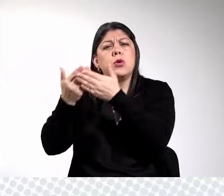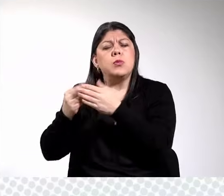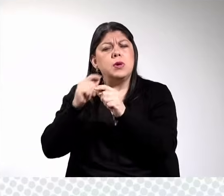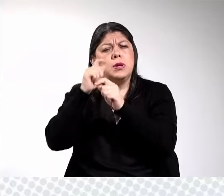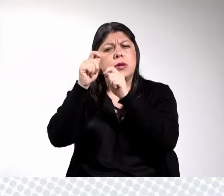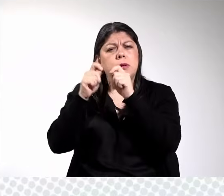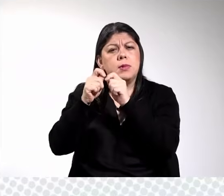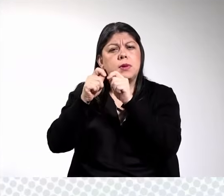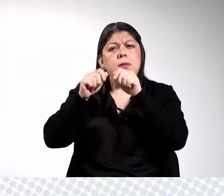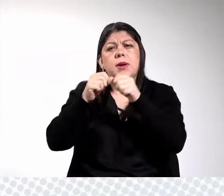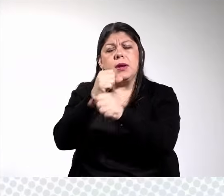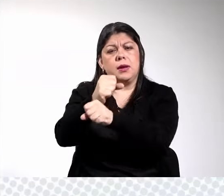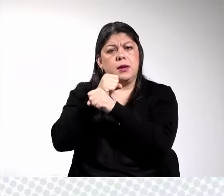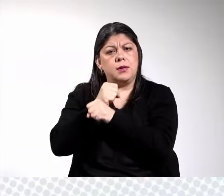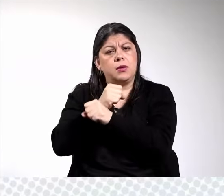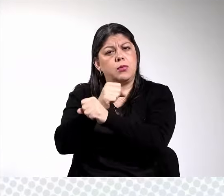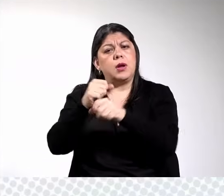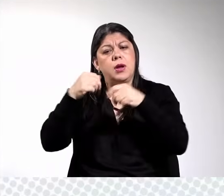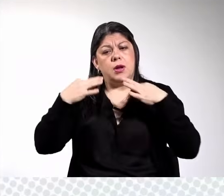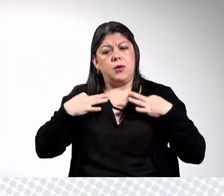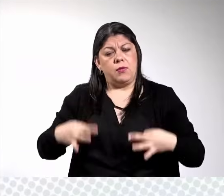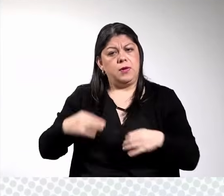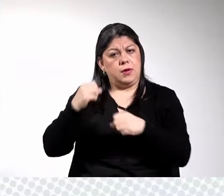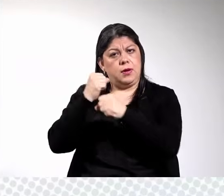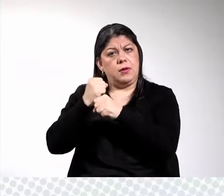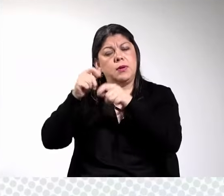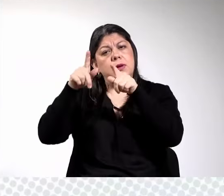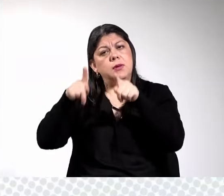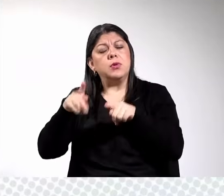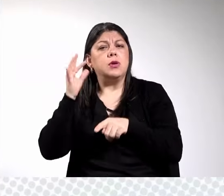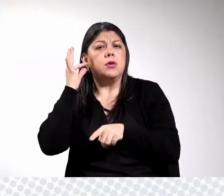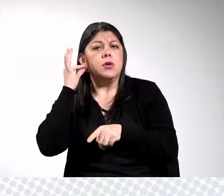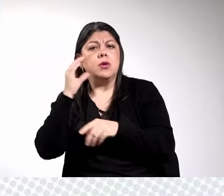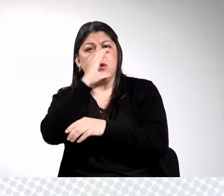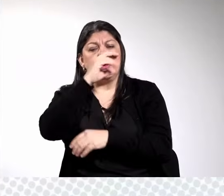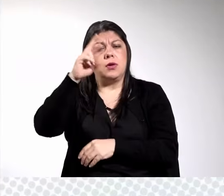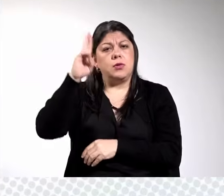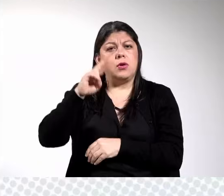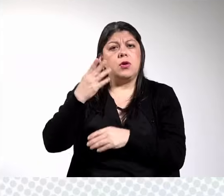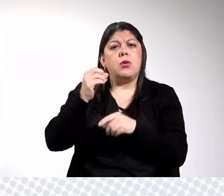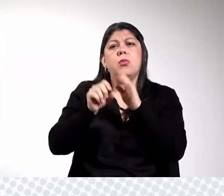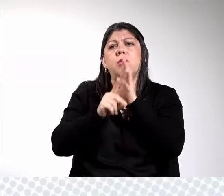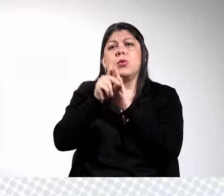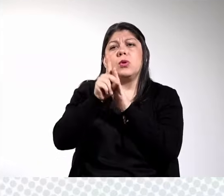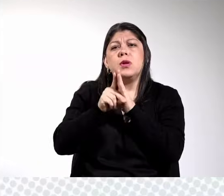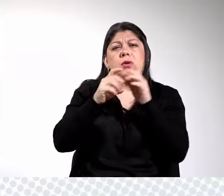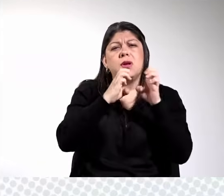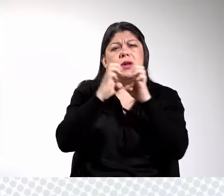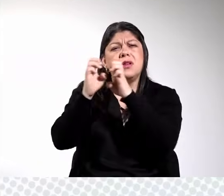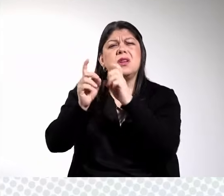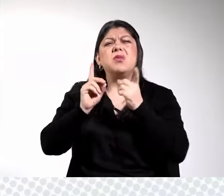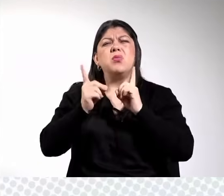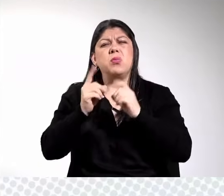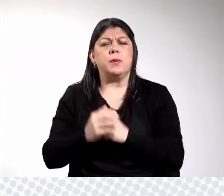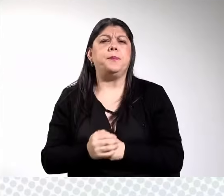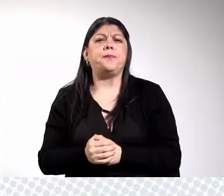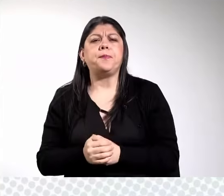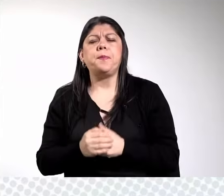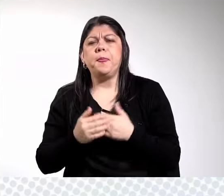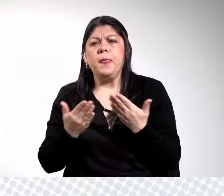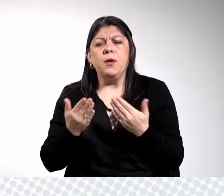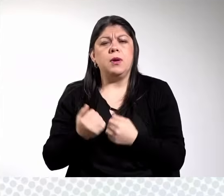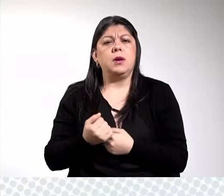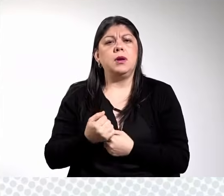y viable para garantizar seguridad física y laboral de las mujeres en Costa Rica, y cómo desarrollarla? Bueno, ya este país ha hecho